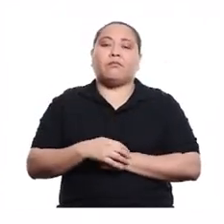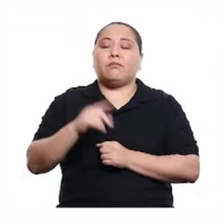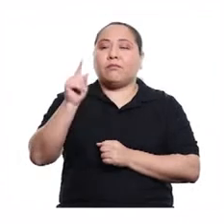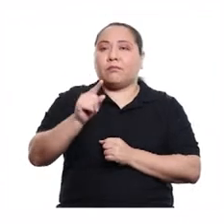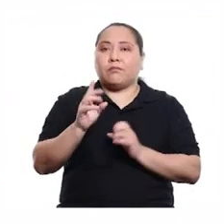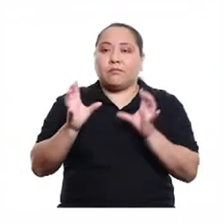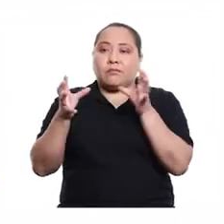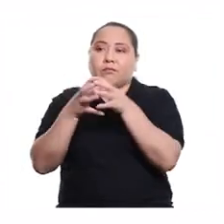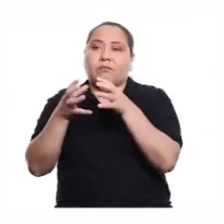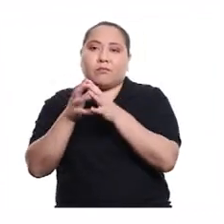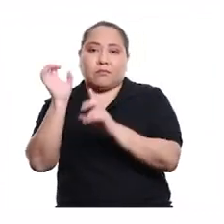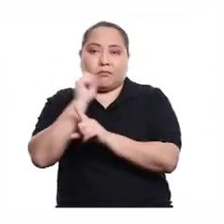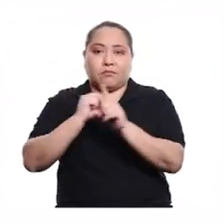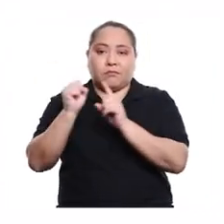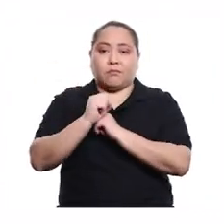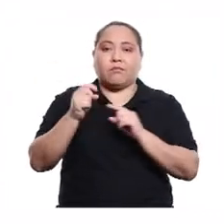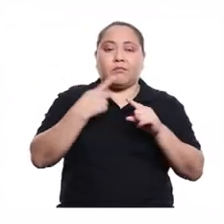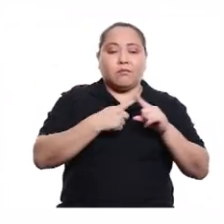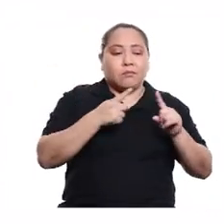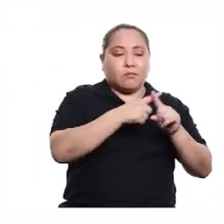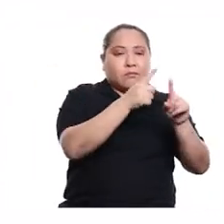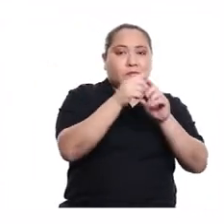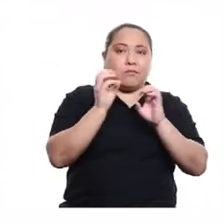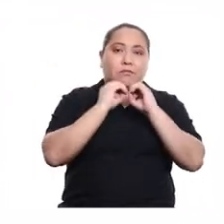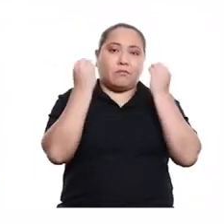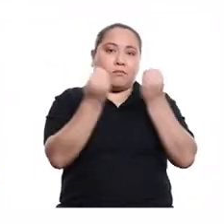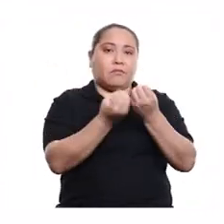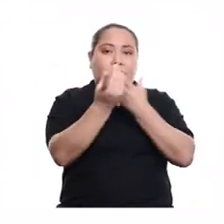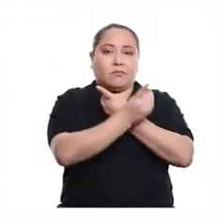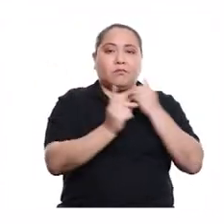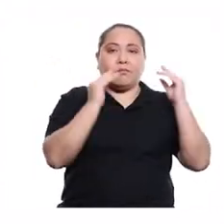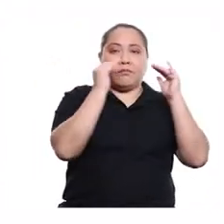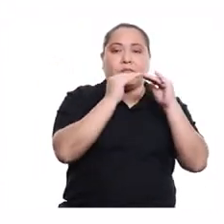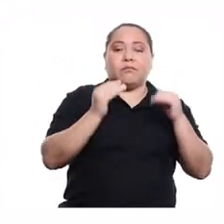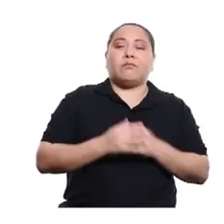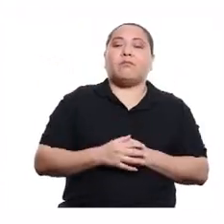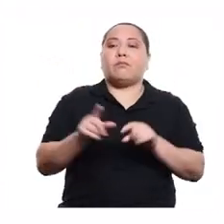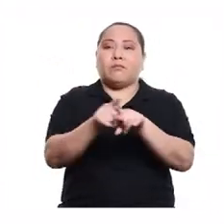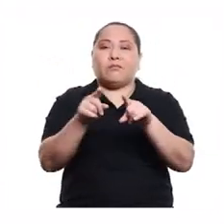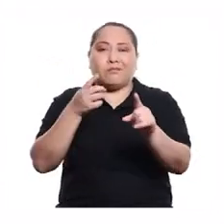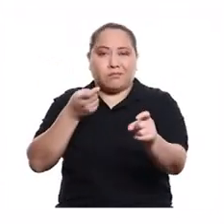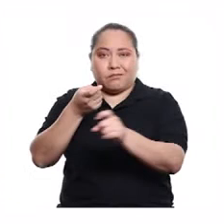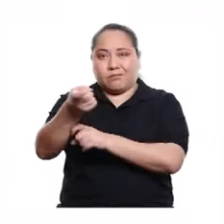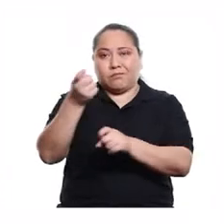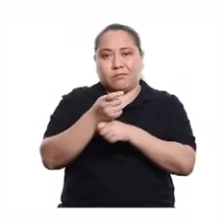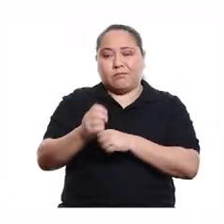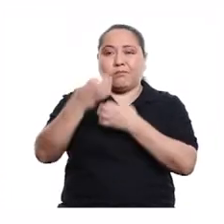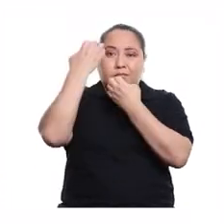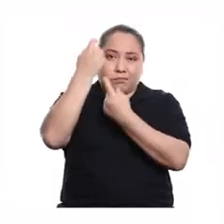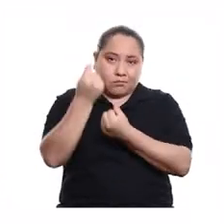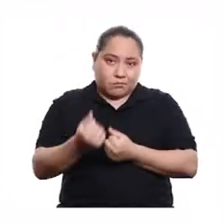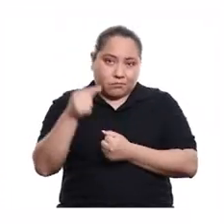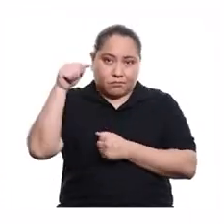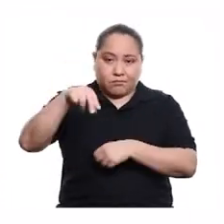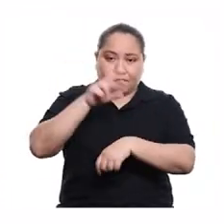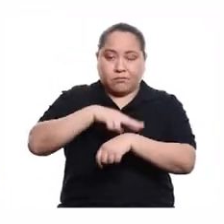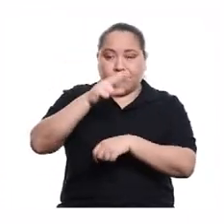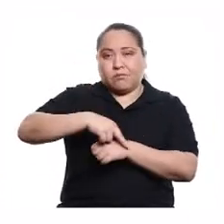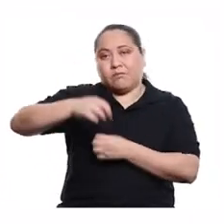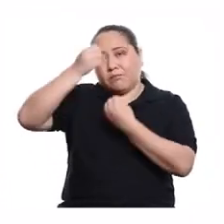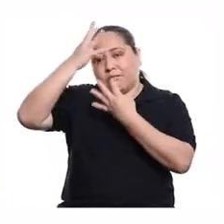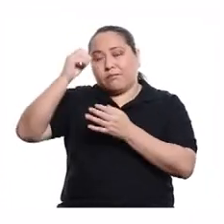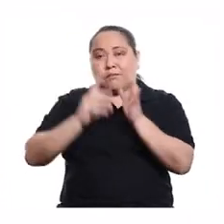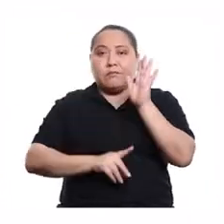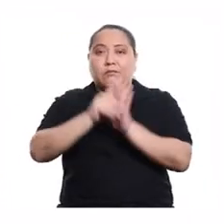persona, en la cohesión social y en las instituciones democráticas. También afecta el potencial económico de la región. En